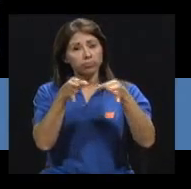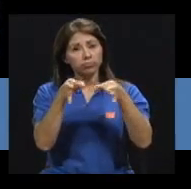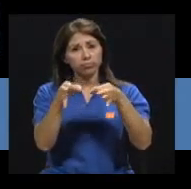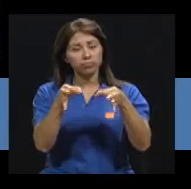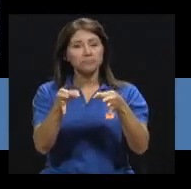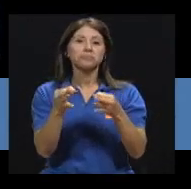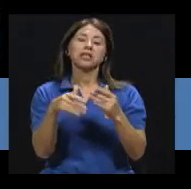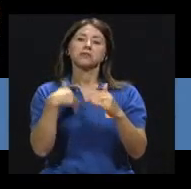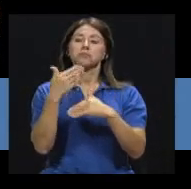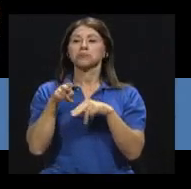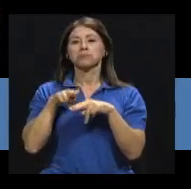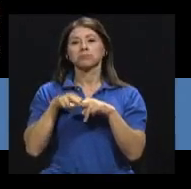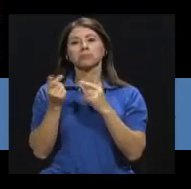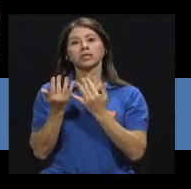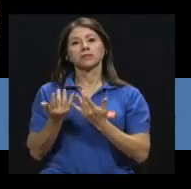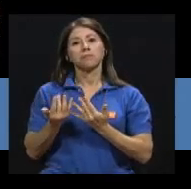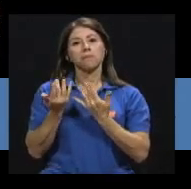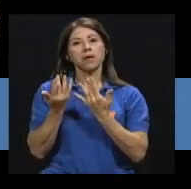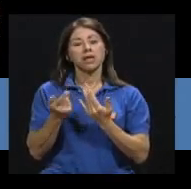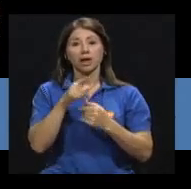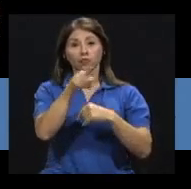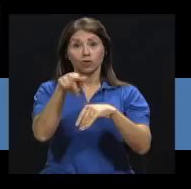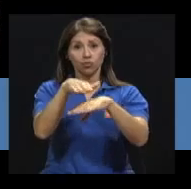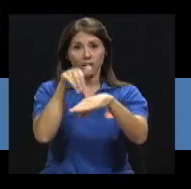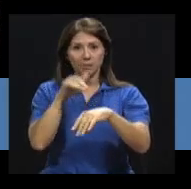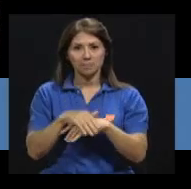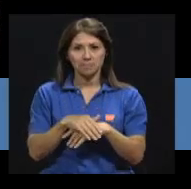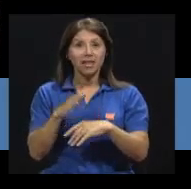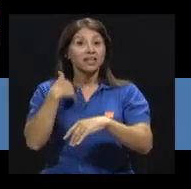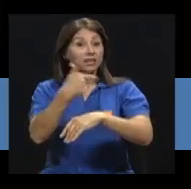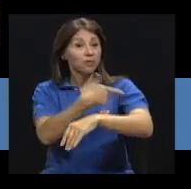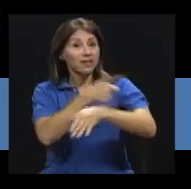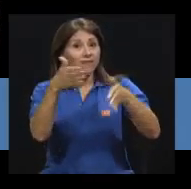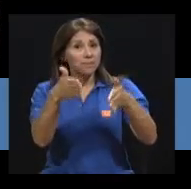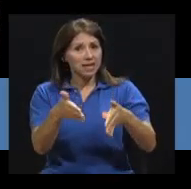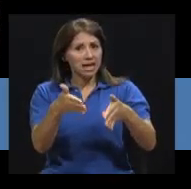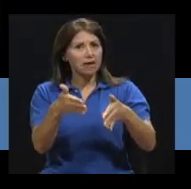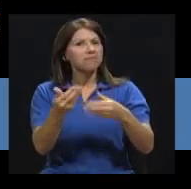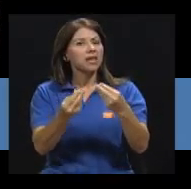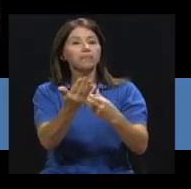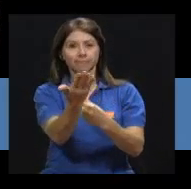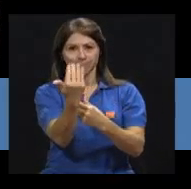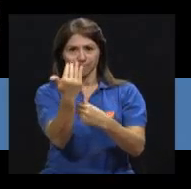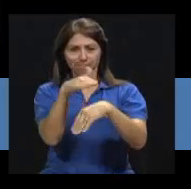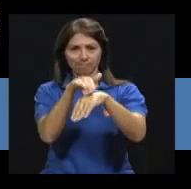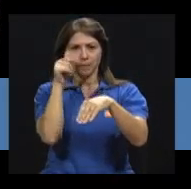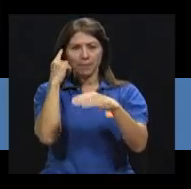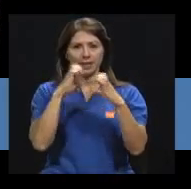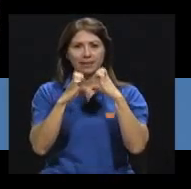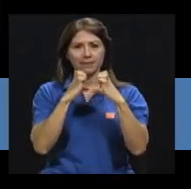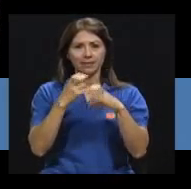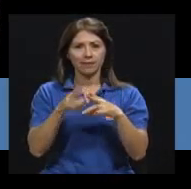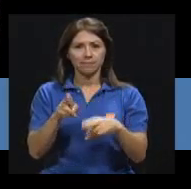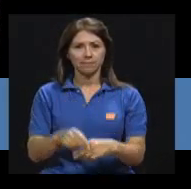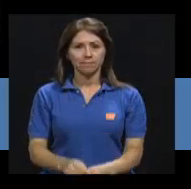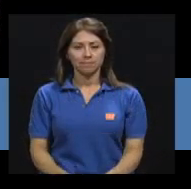llamado. En breve nuestro personal de enfermería le llamará a una corta entrevista.